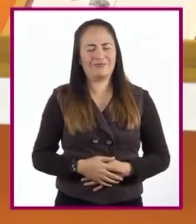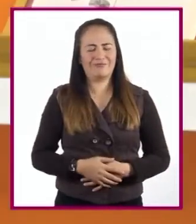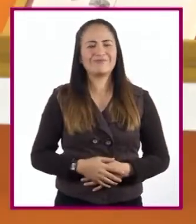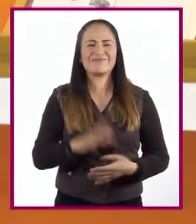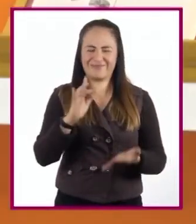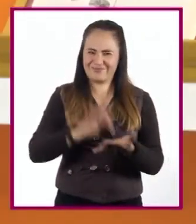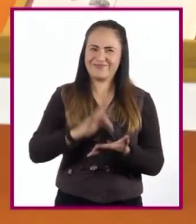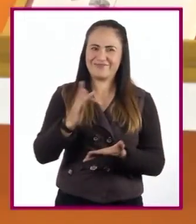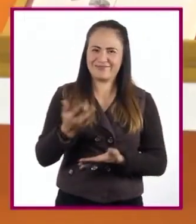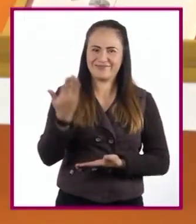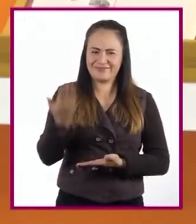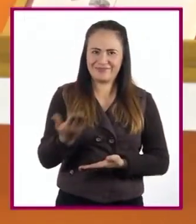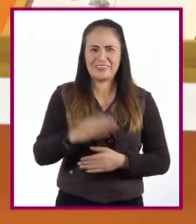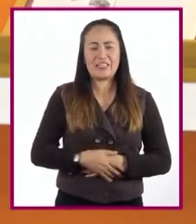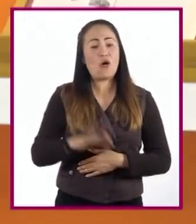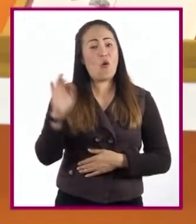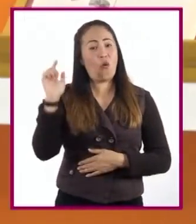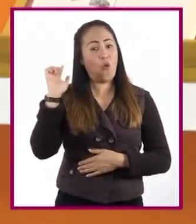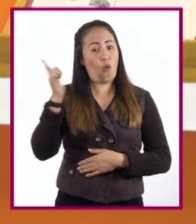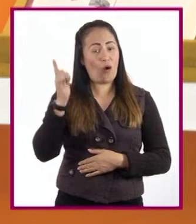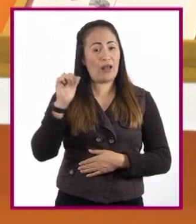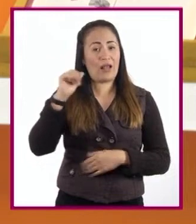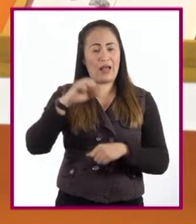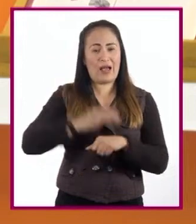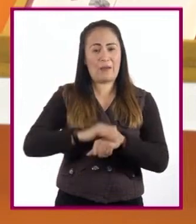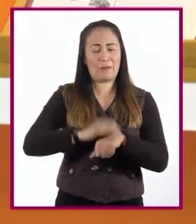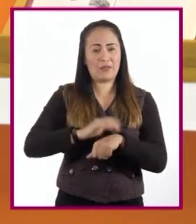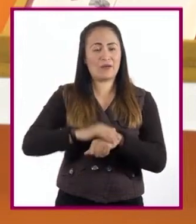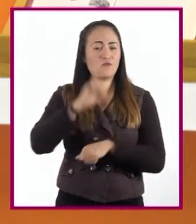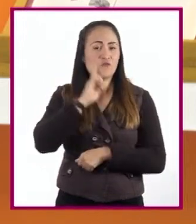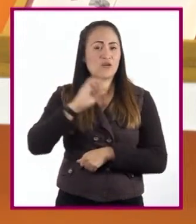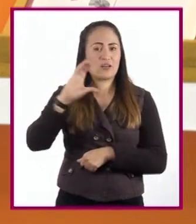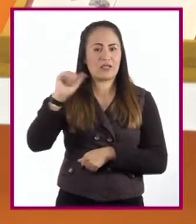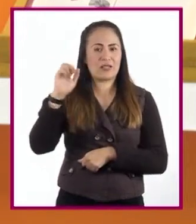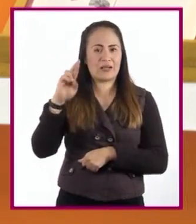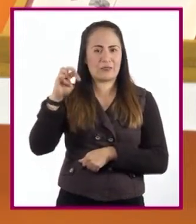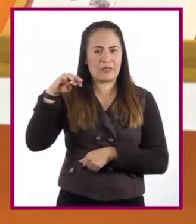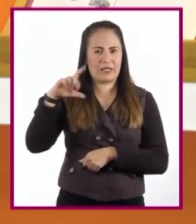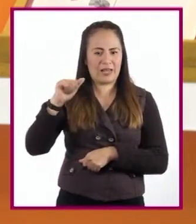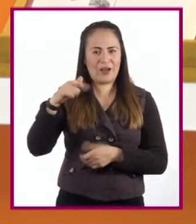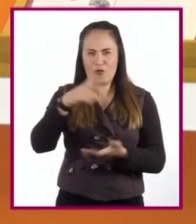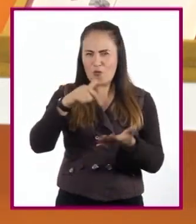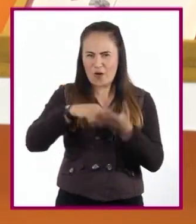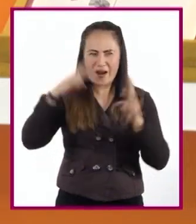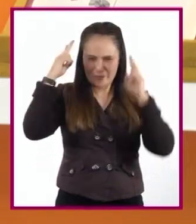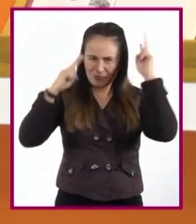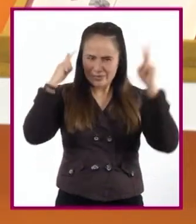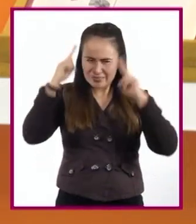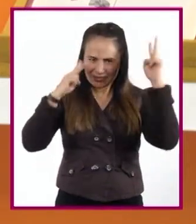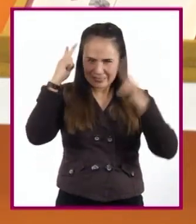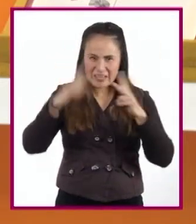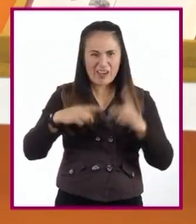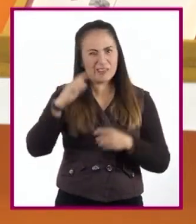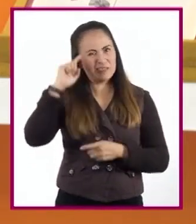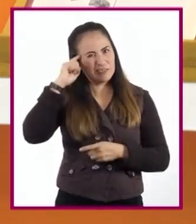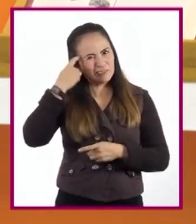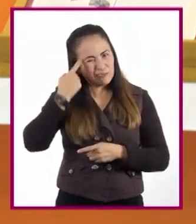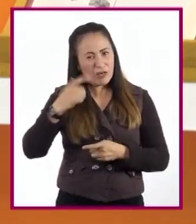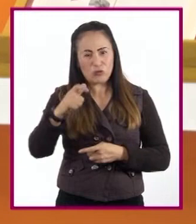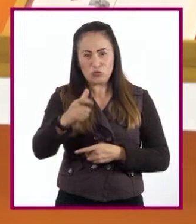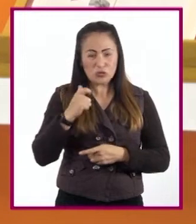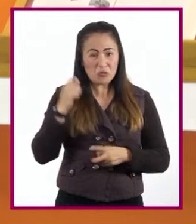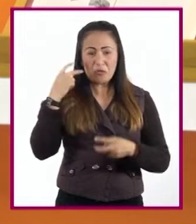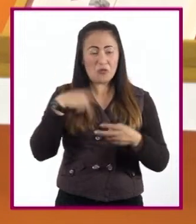Leopoldo. Ojalá que su amiga Carmela haya disfrutado la visita a Cuicuilco y que no se nos enoje por no haber ido a